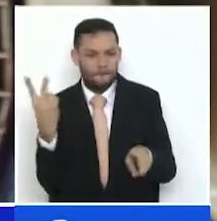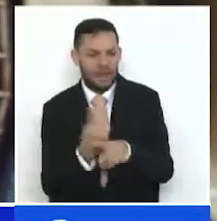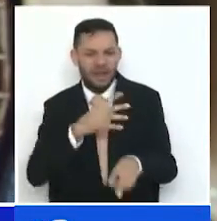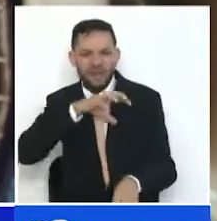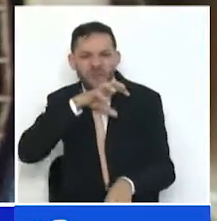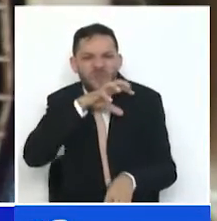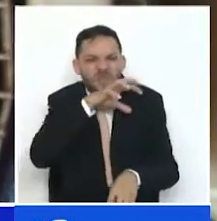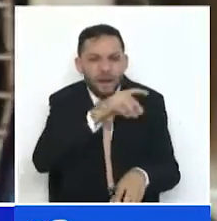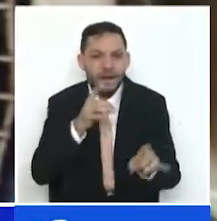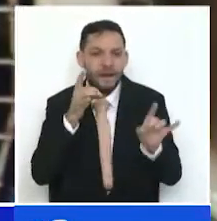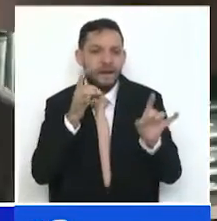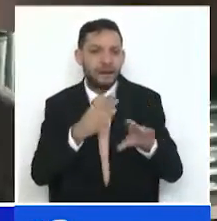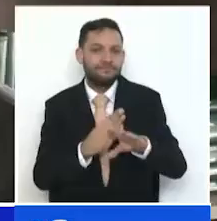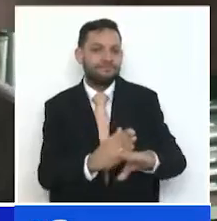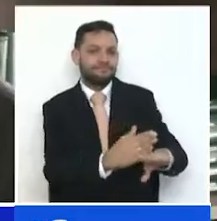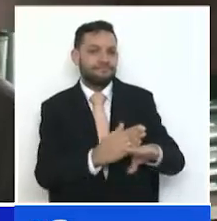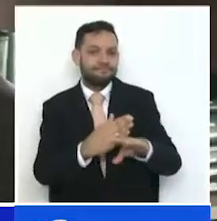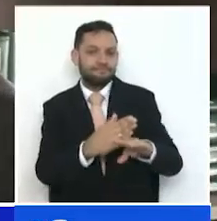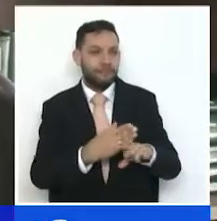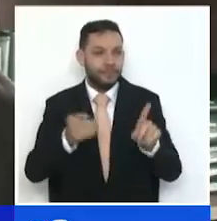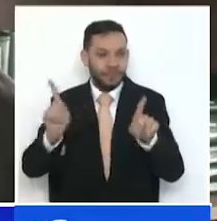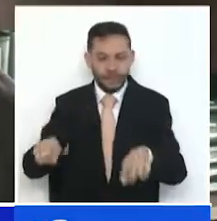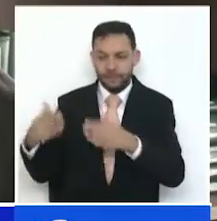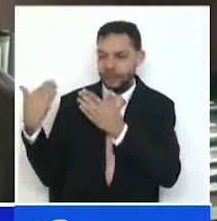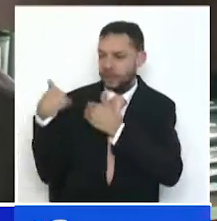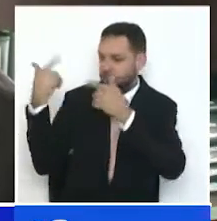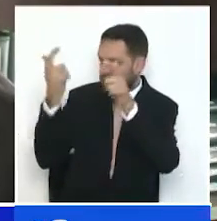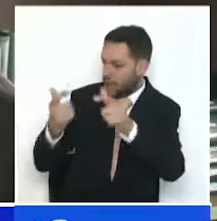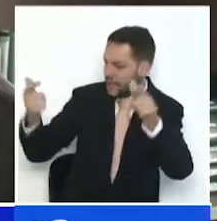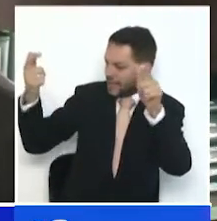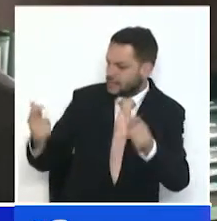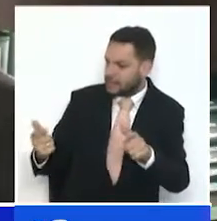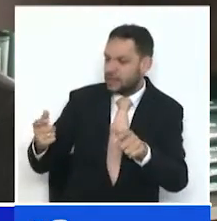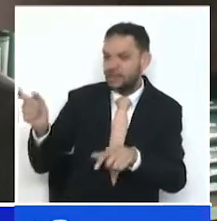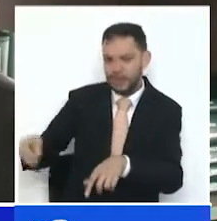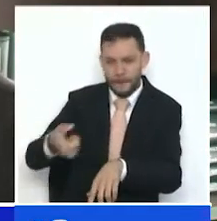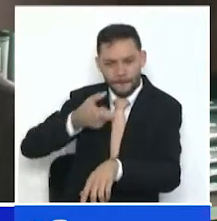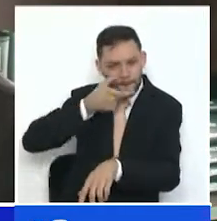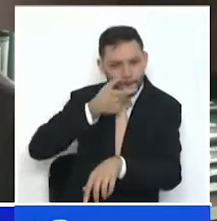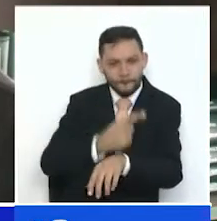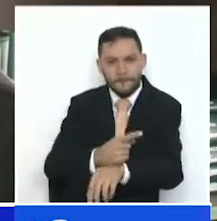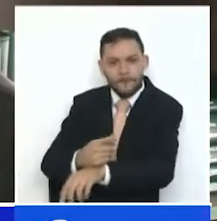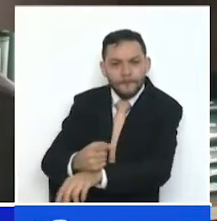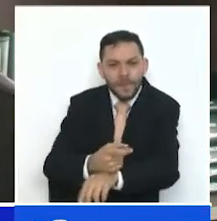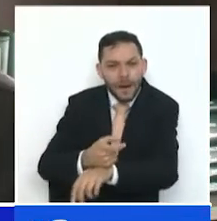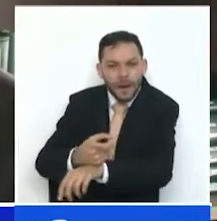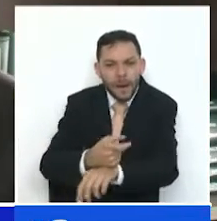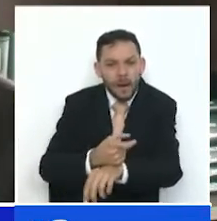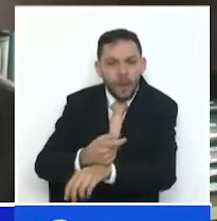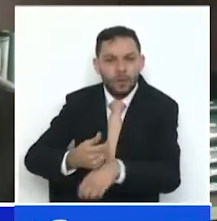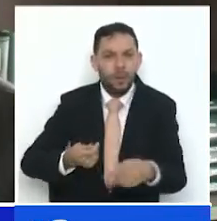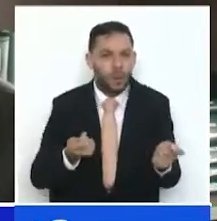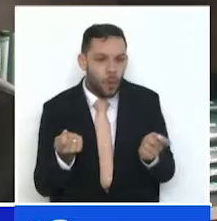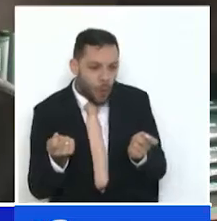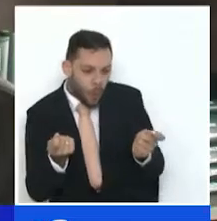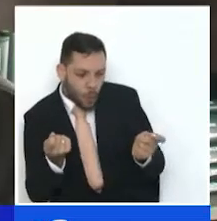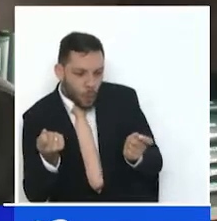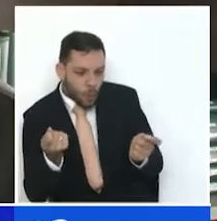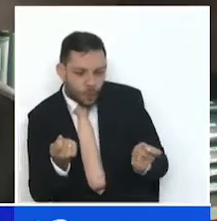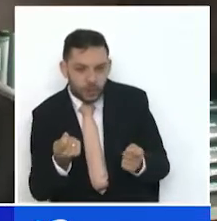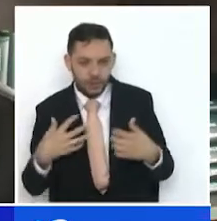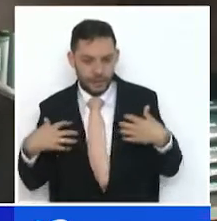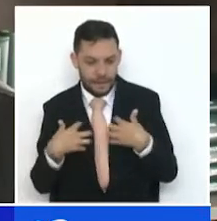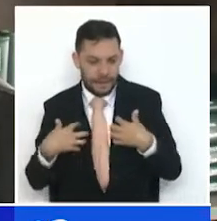peligrosos. También el Estado tiene una responsabilidad de vigilar, de inspeccionar y controlar que los perros